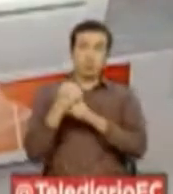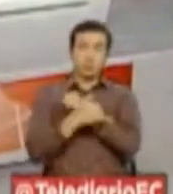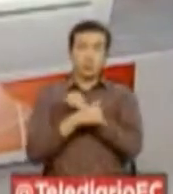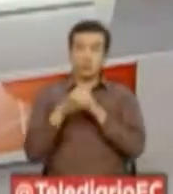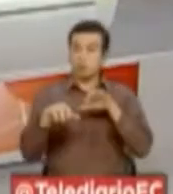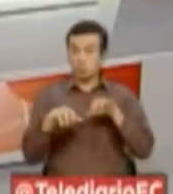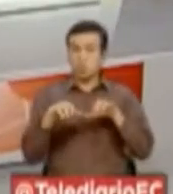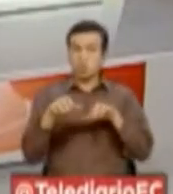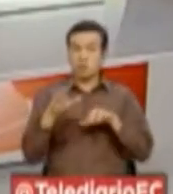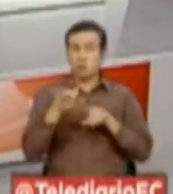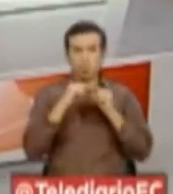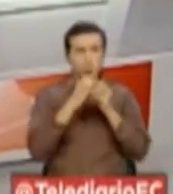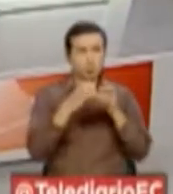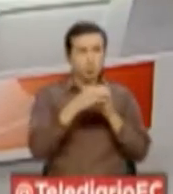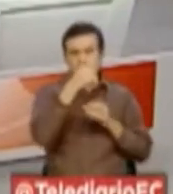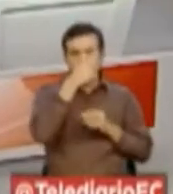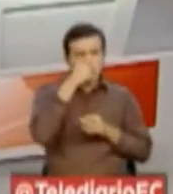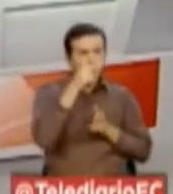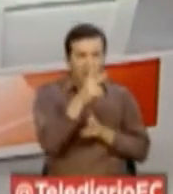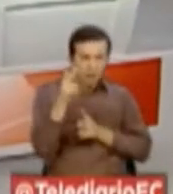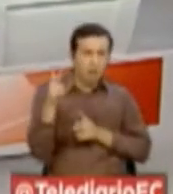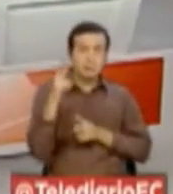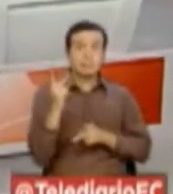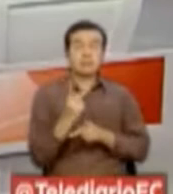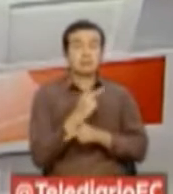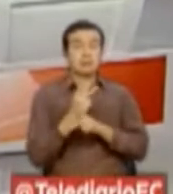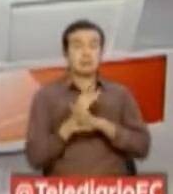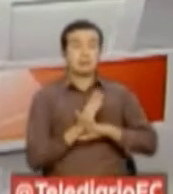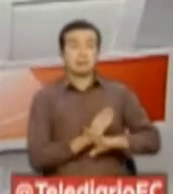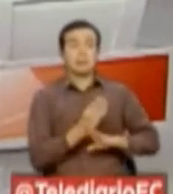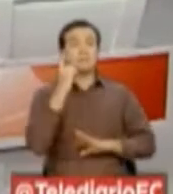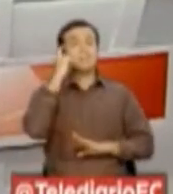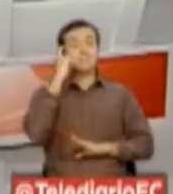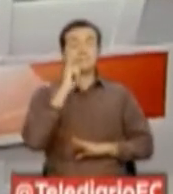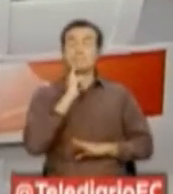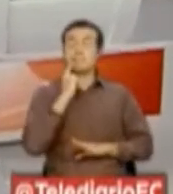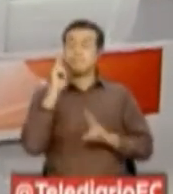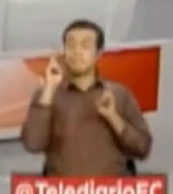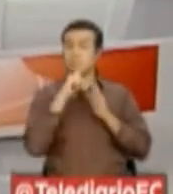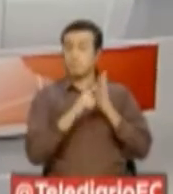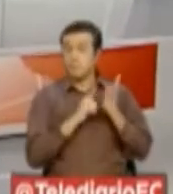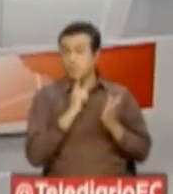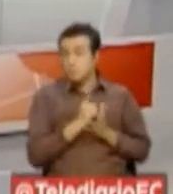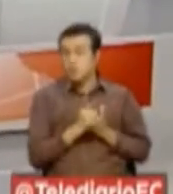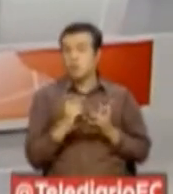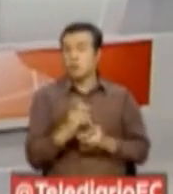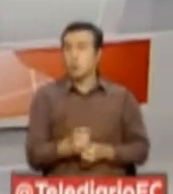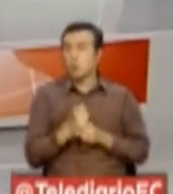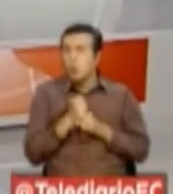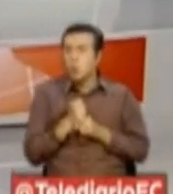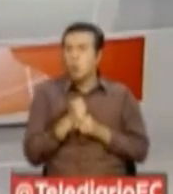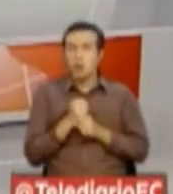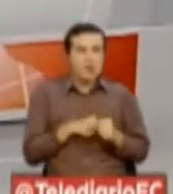narcos y yo personalmente creo que hay que pensar seriamente en estos temas y no volver a la seguridad de un instrumento de venganza política